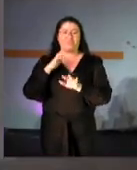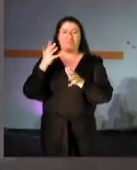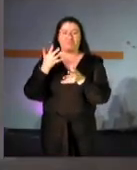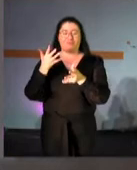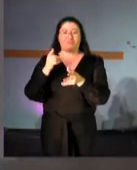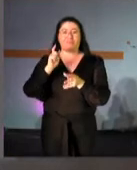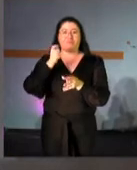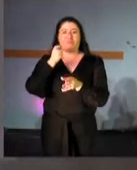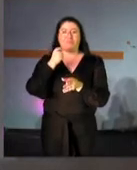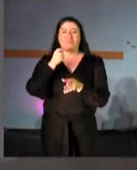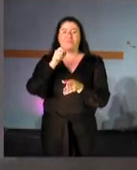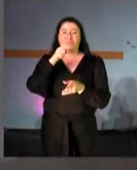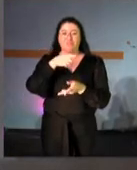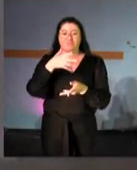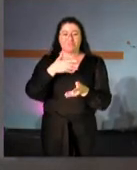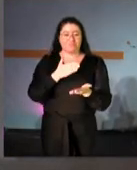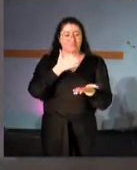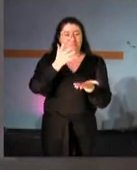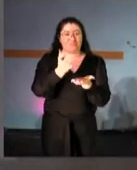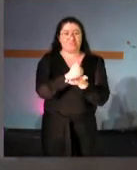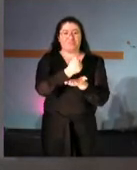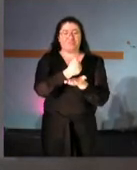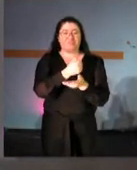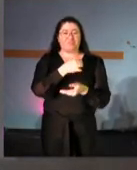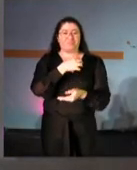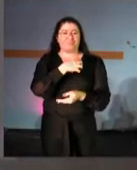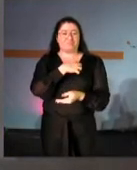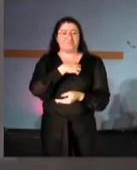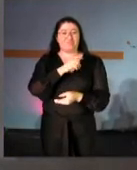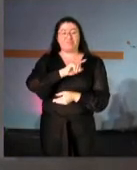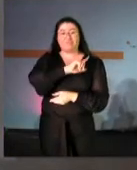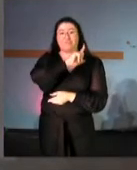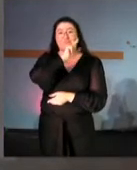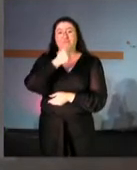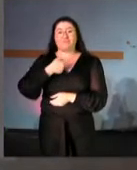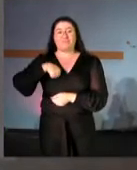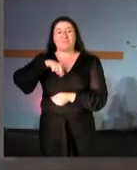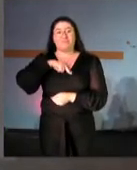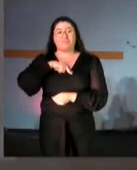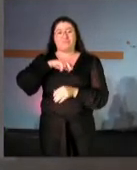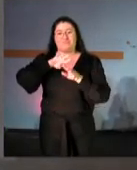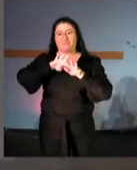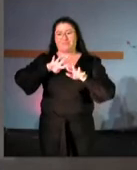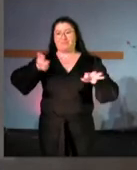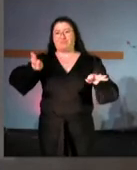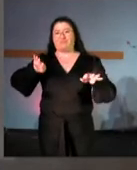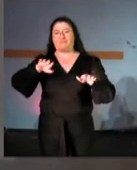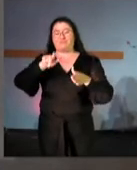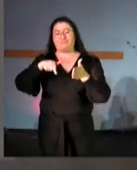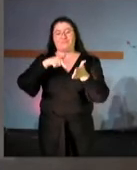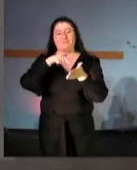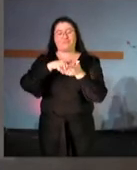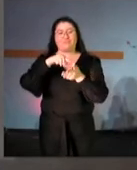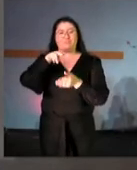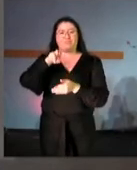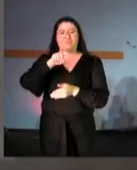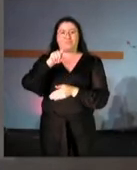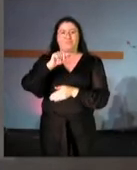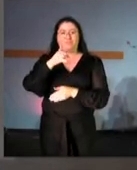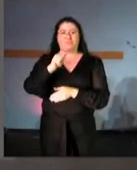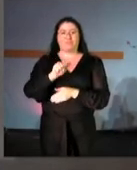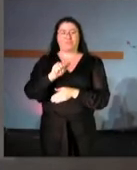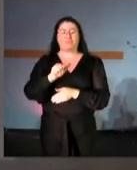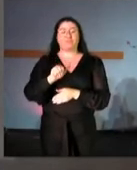que insurreccionó la capital, que después tuvimos que hacer el repliegue hacia Masaya, que